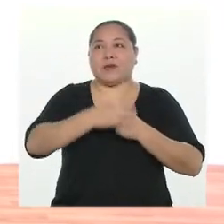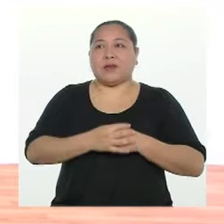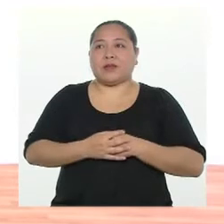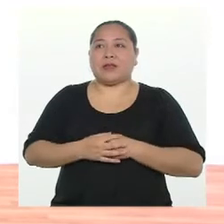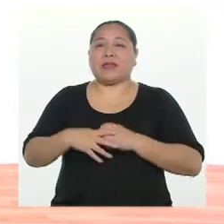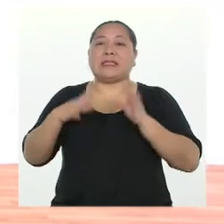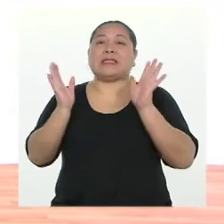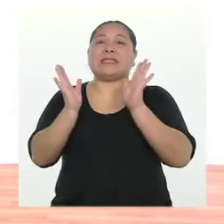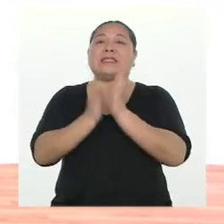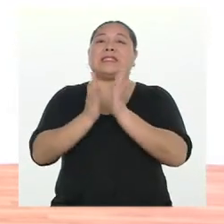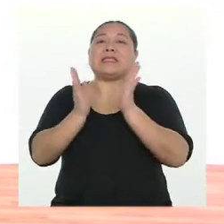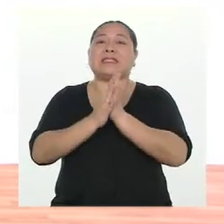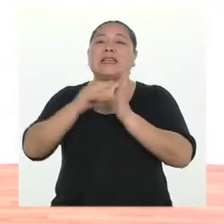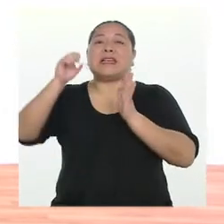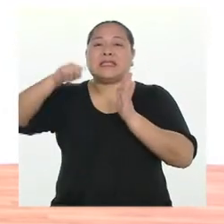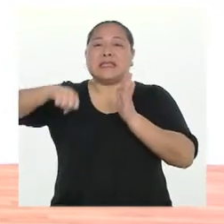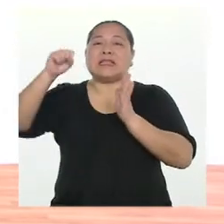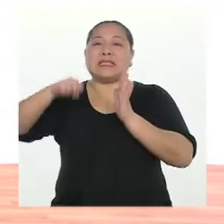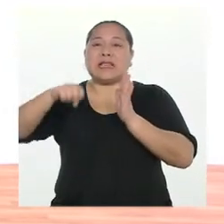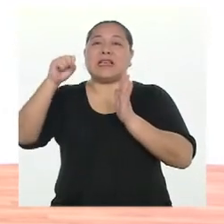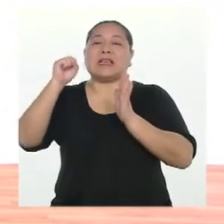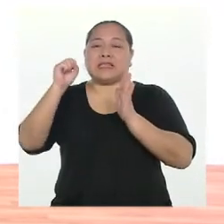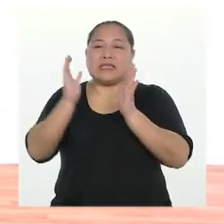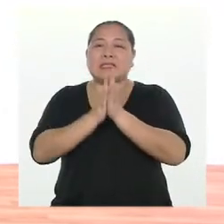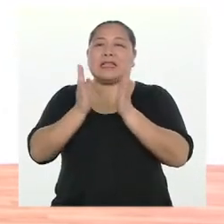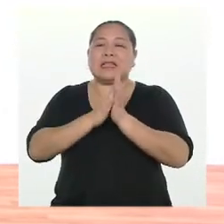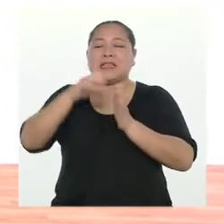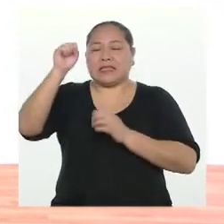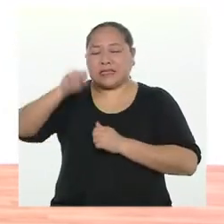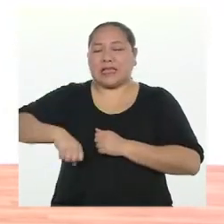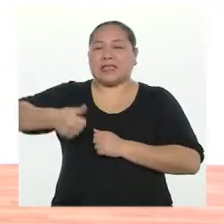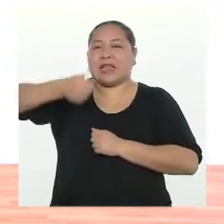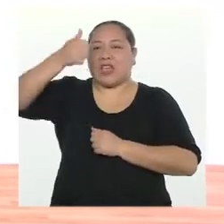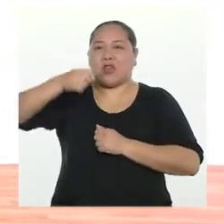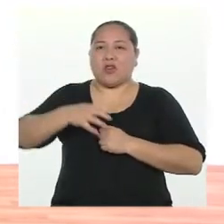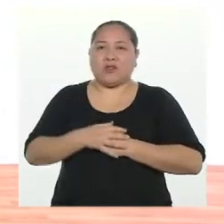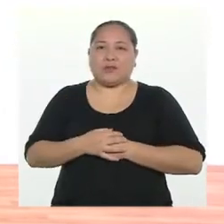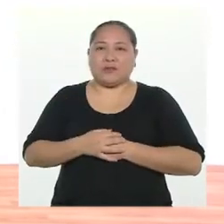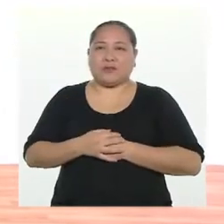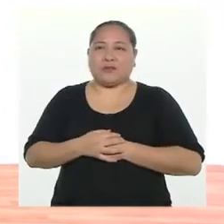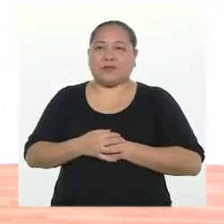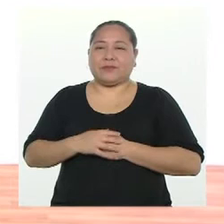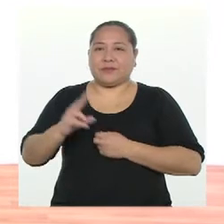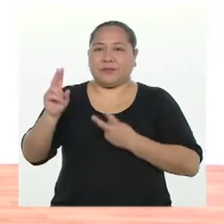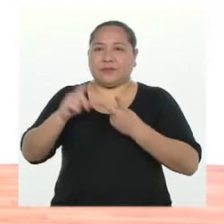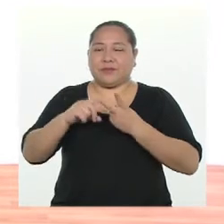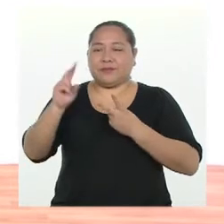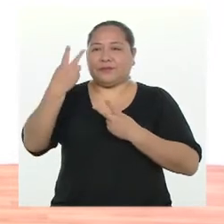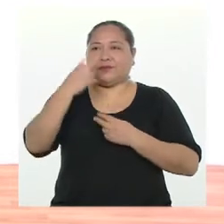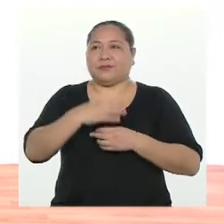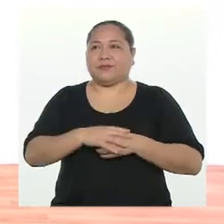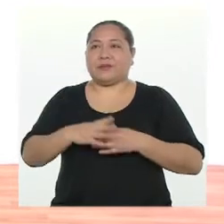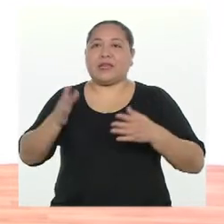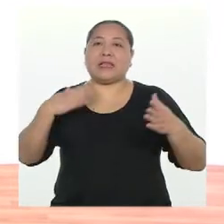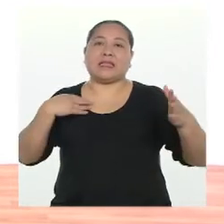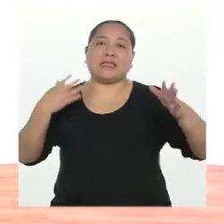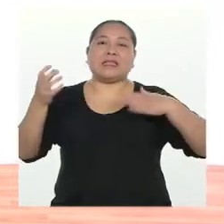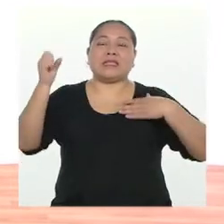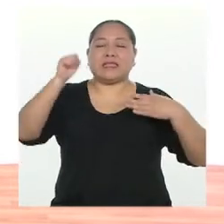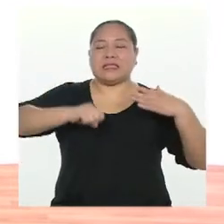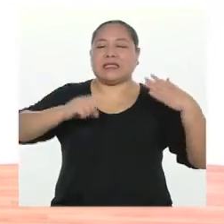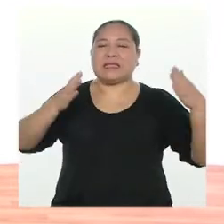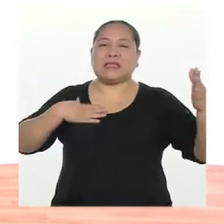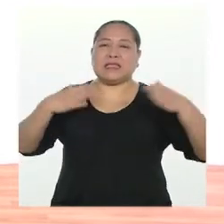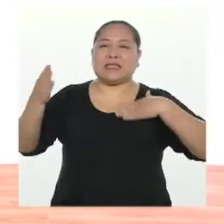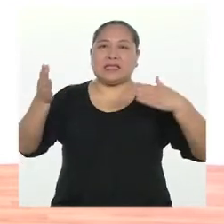sí señor. Sencillo. Una vez más, sí señor. La segunda, sí señor.